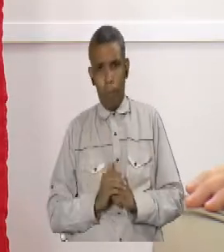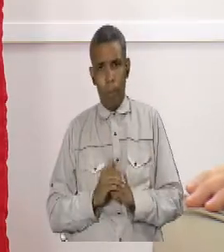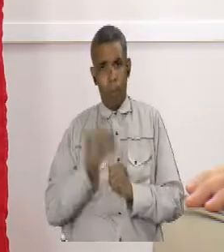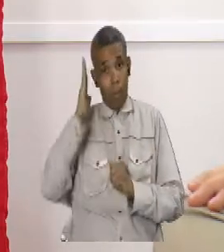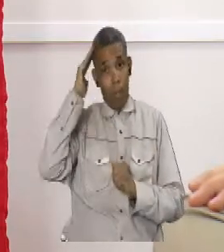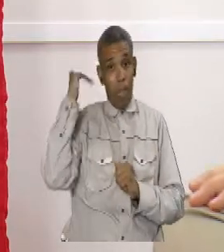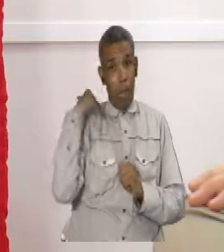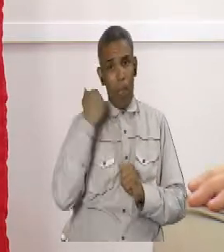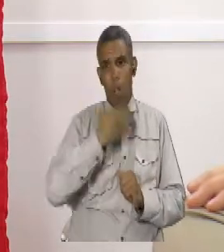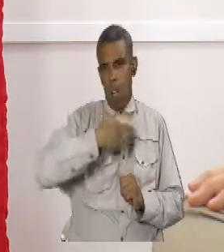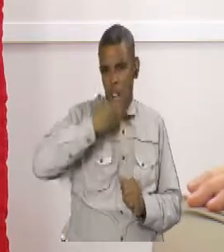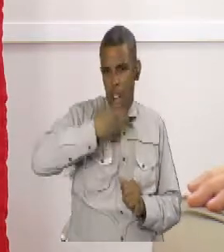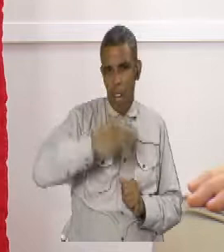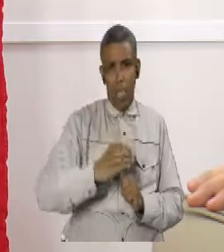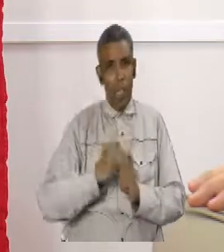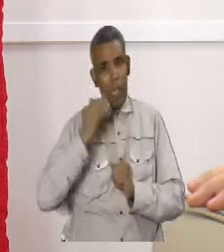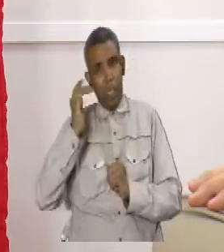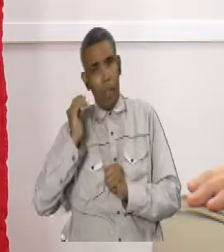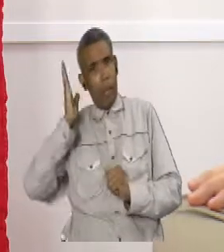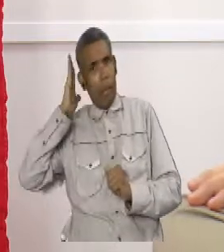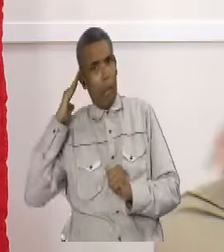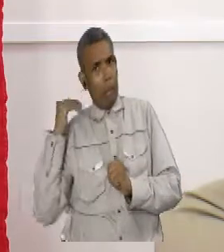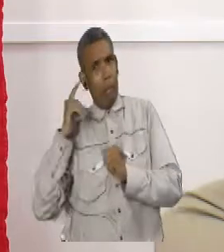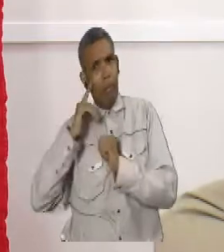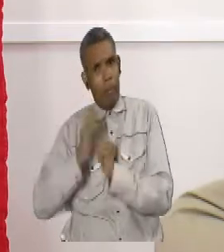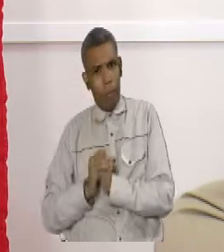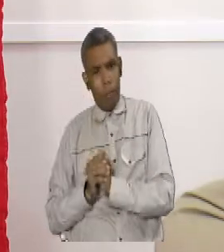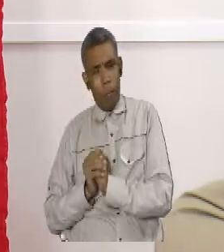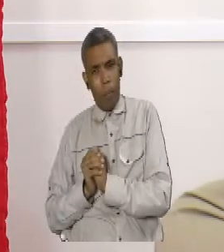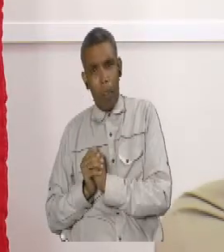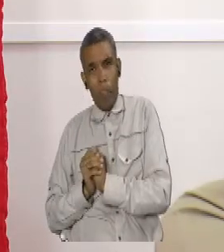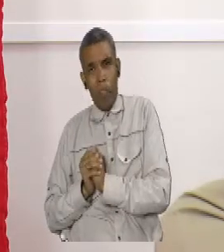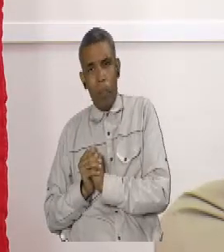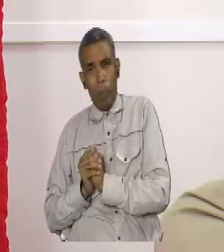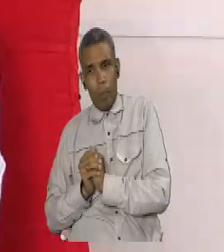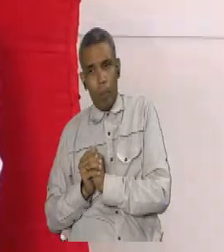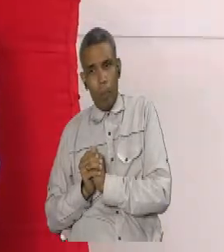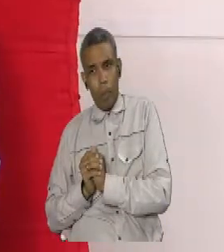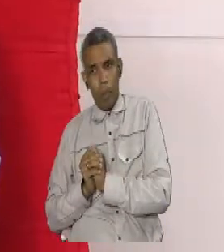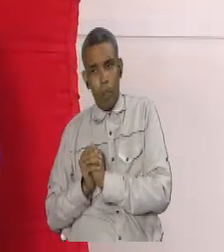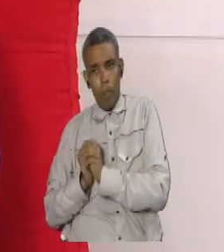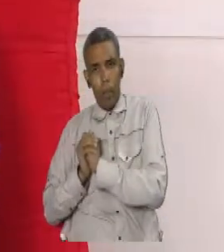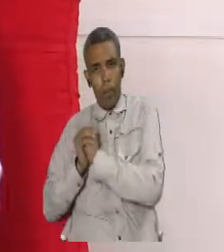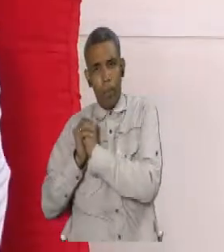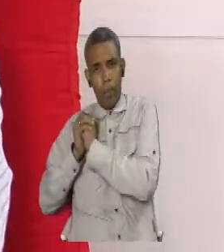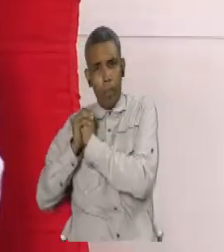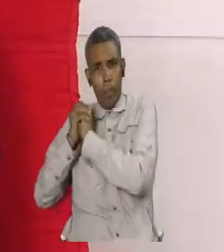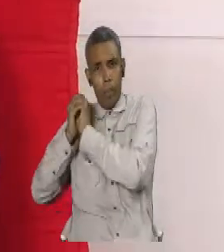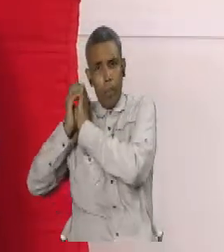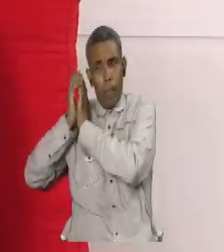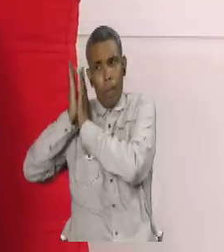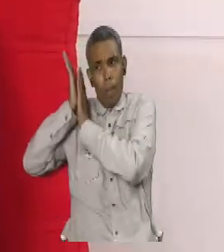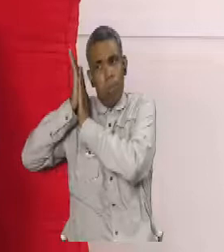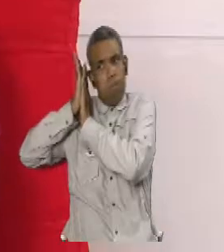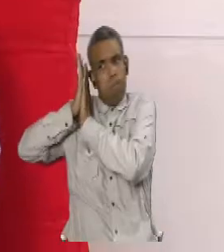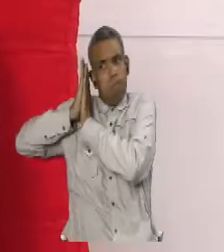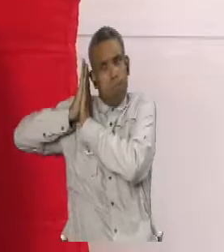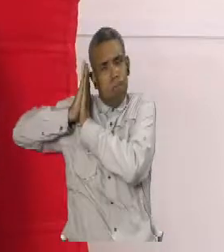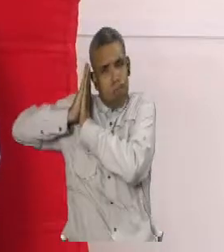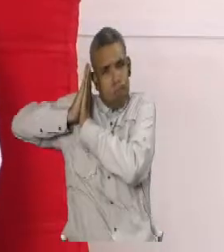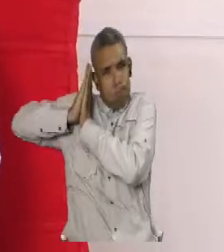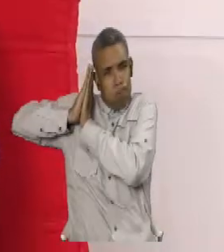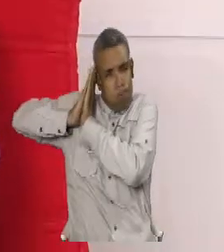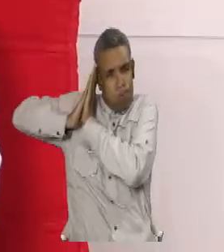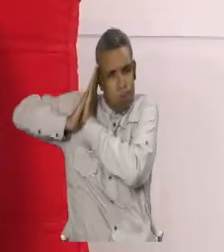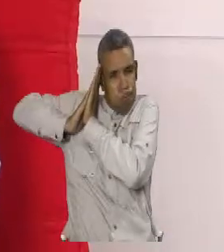el cabello. Sí. En esa parte le entiendo, claro que sí. Yo no estoy diciendo nunca que no deban arreglarse el cabello, que no se vean bellas, que no, ¿qué más?